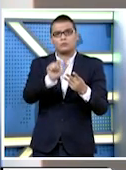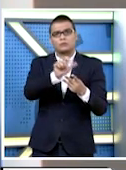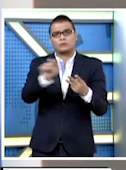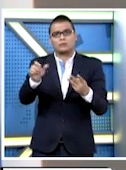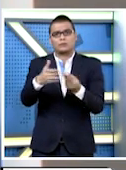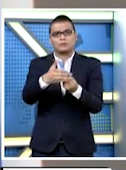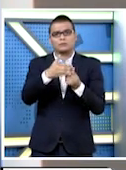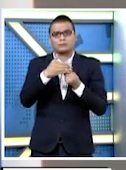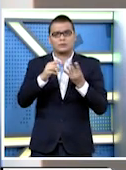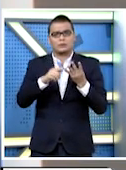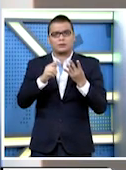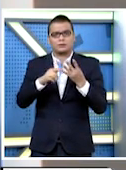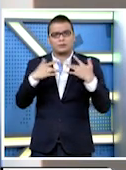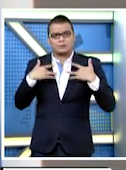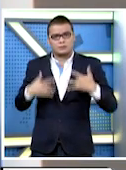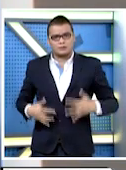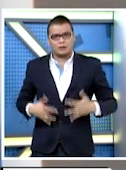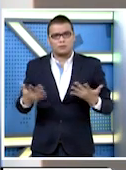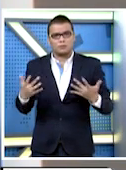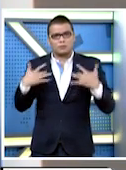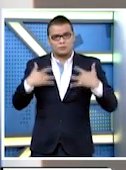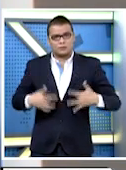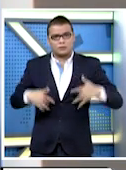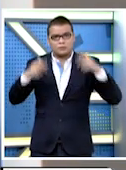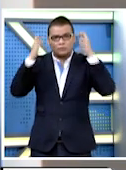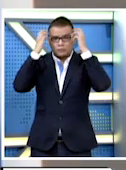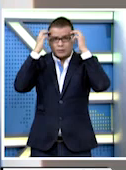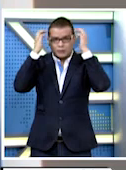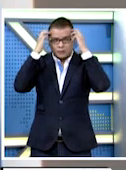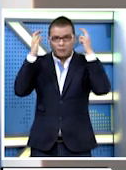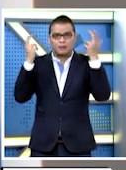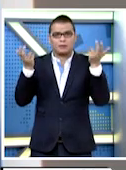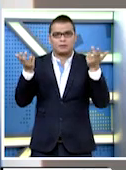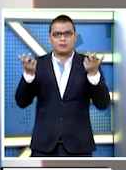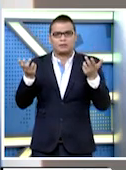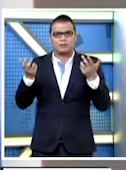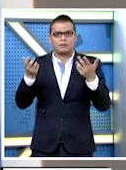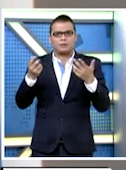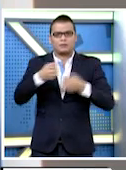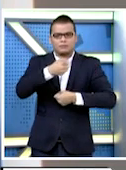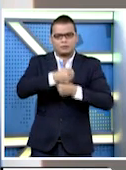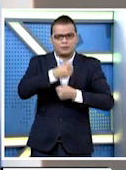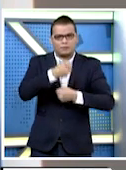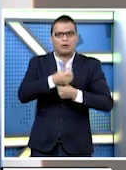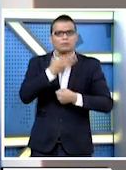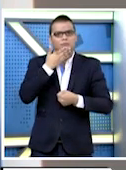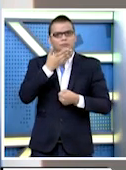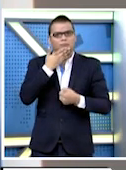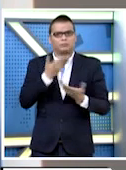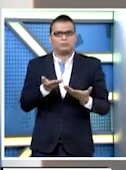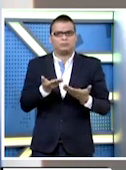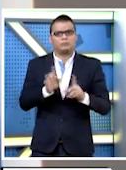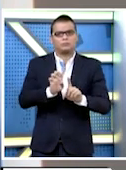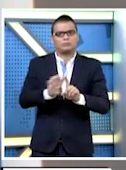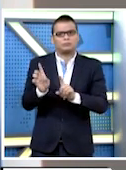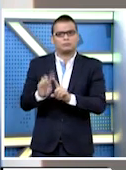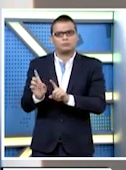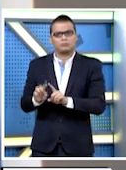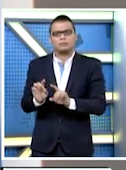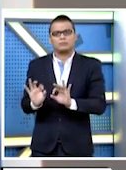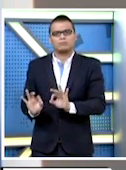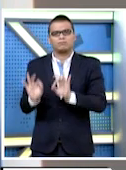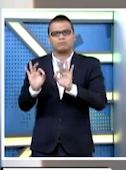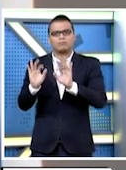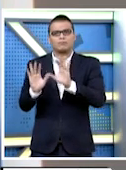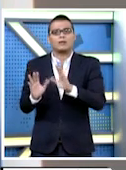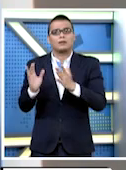ciudadana, salud mental, estabilidad laboral, son muchos de los elementos que necesitan sincronizarse para